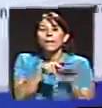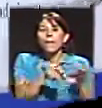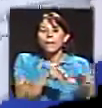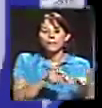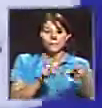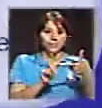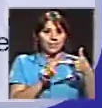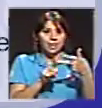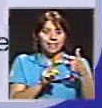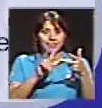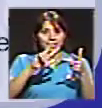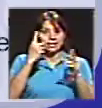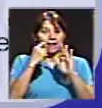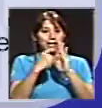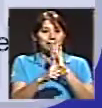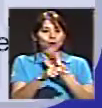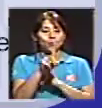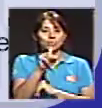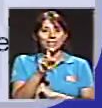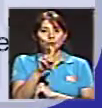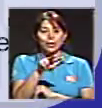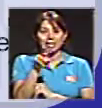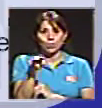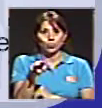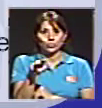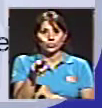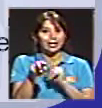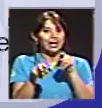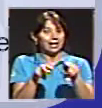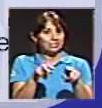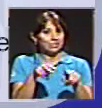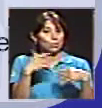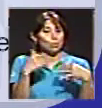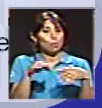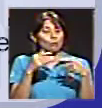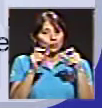el 122, que este sorprendió a muchos,